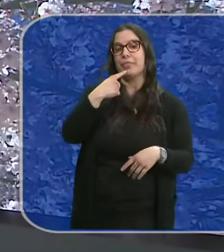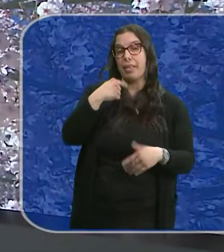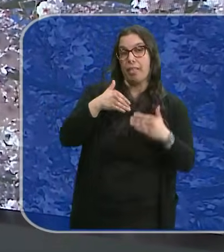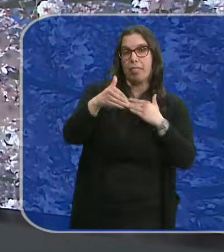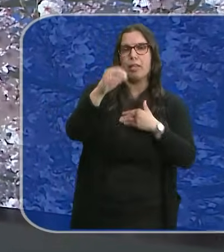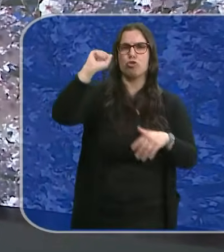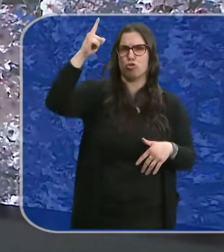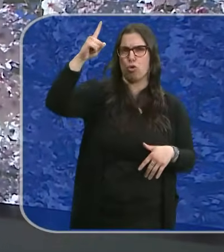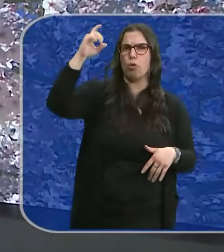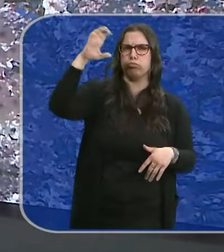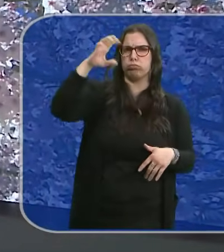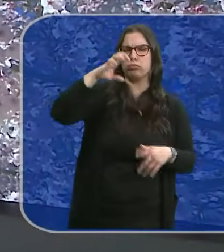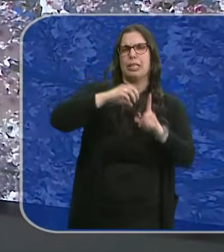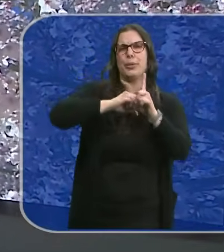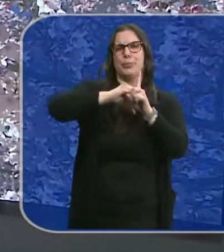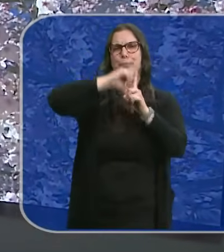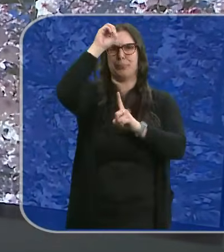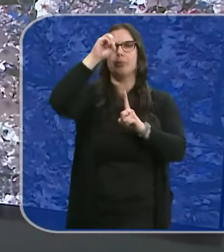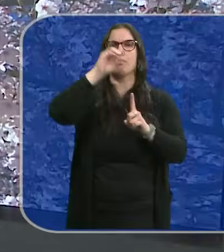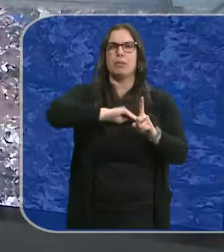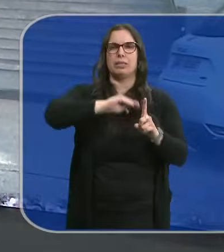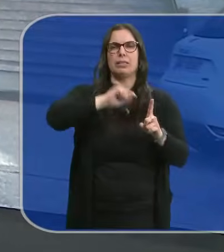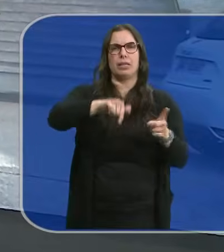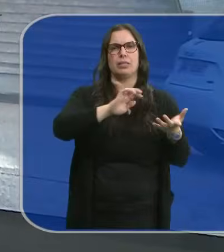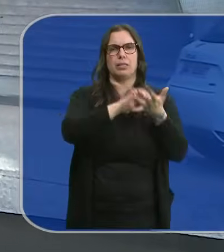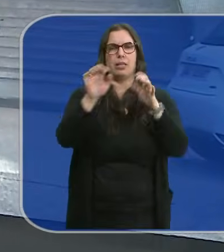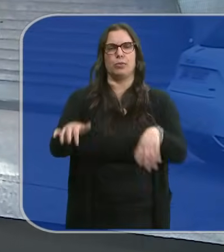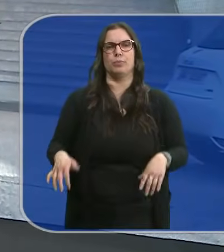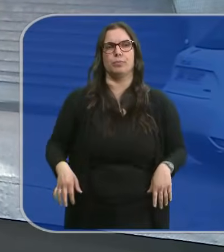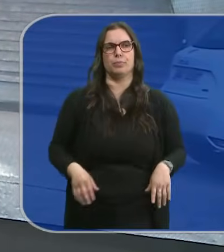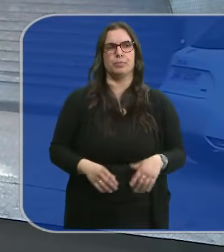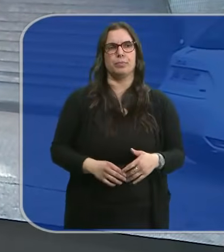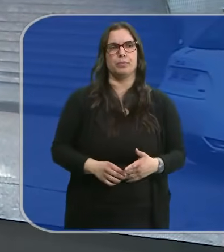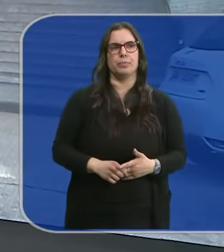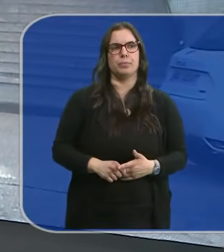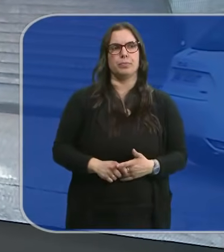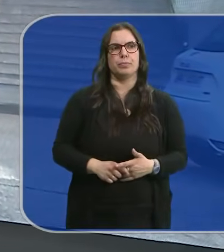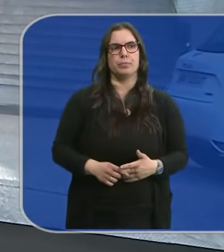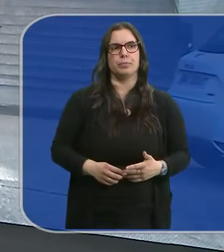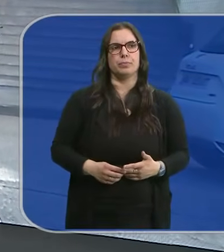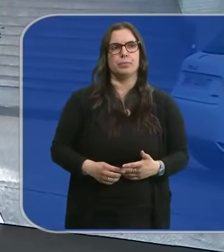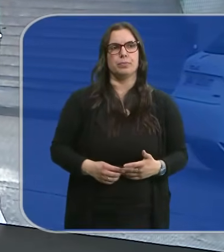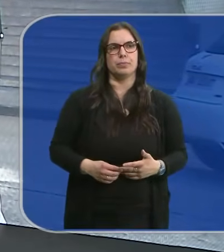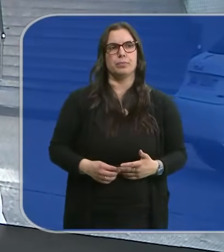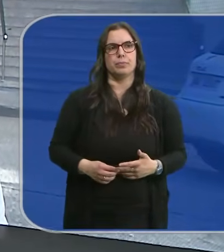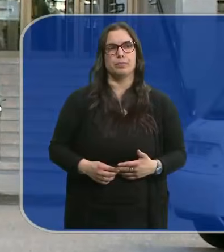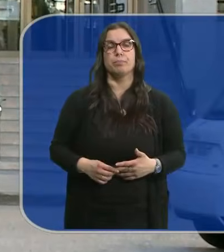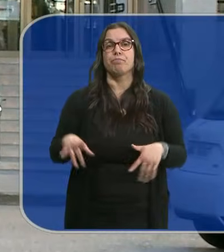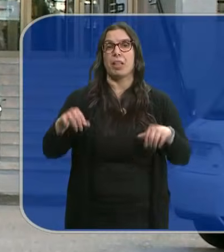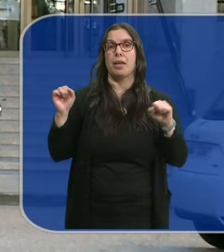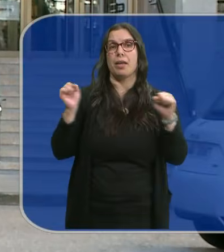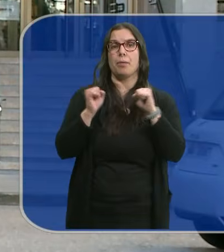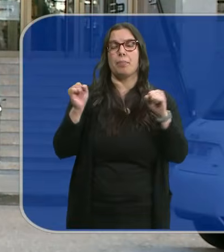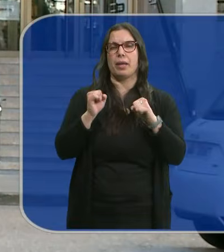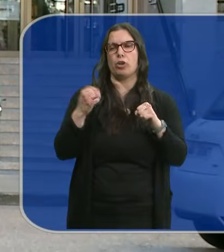a que será soleada y con altas temperaturas en Castilla y León. Lidia Risco. Este invierno se ha